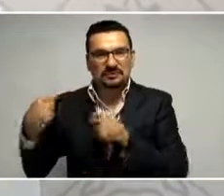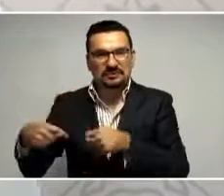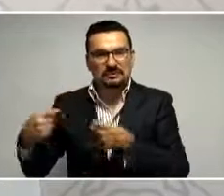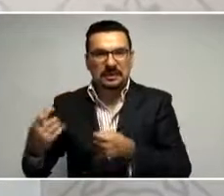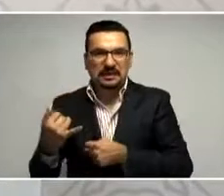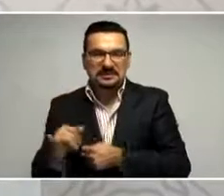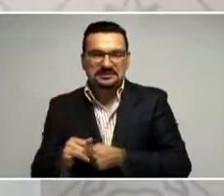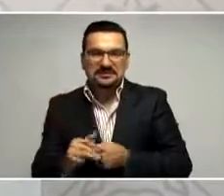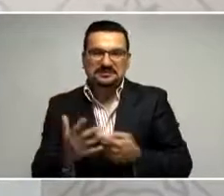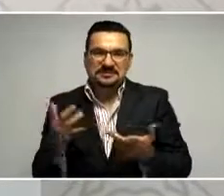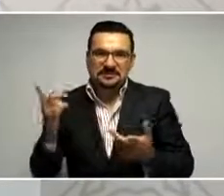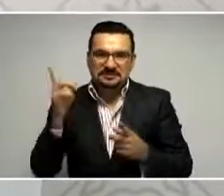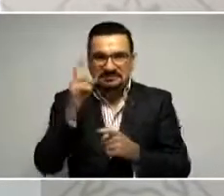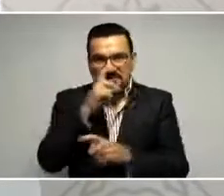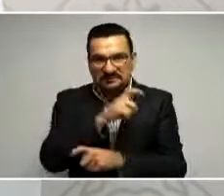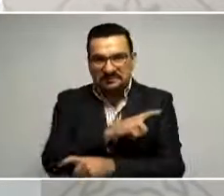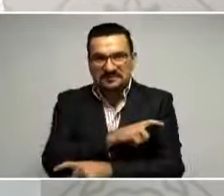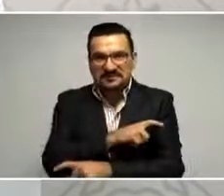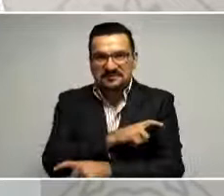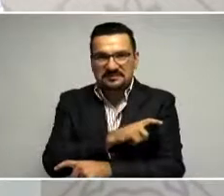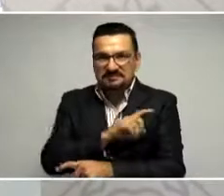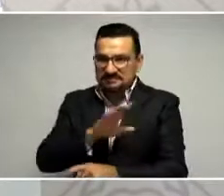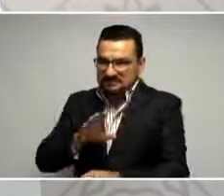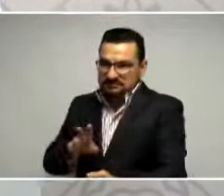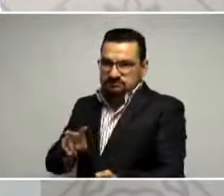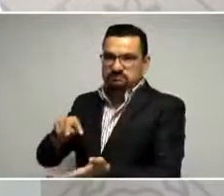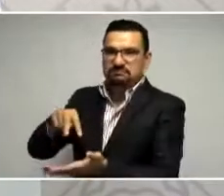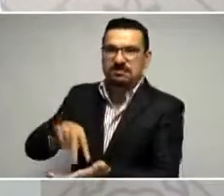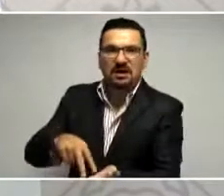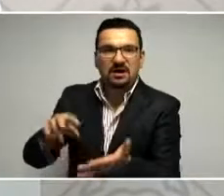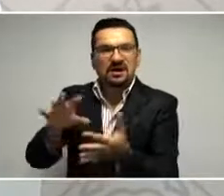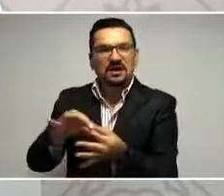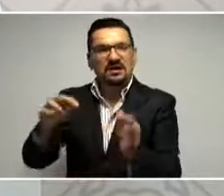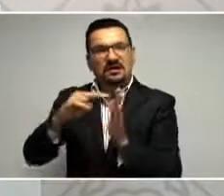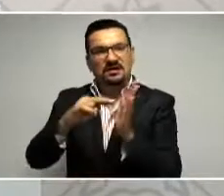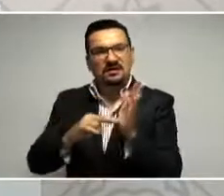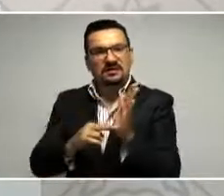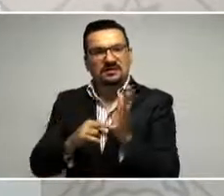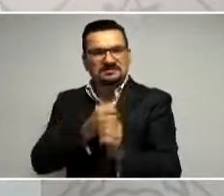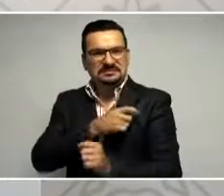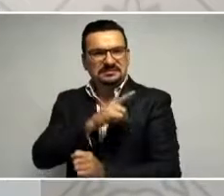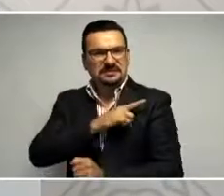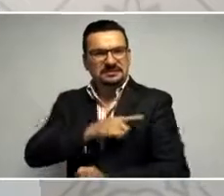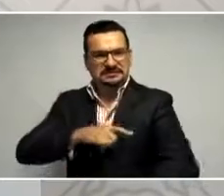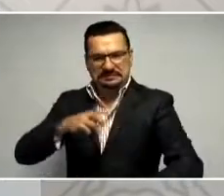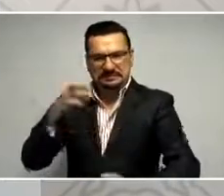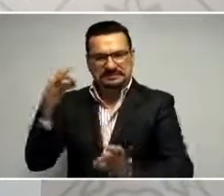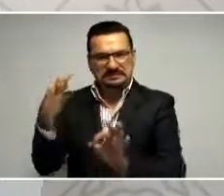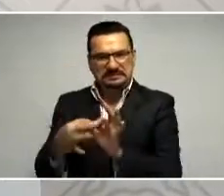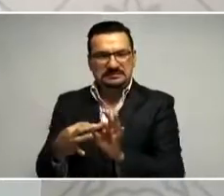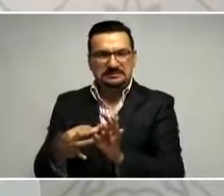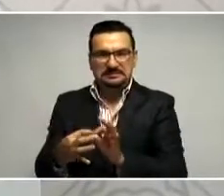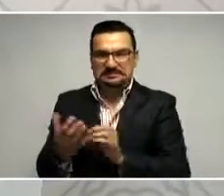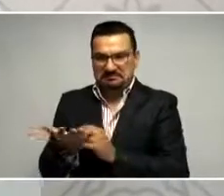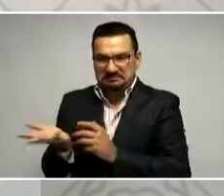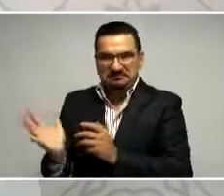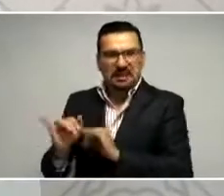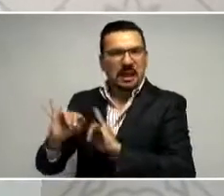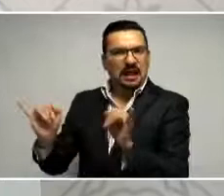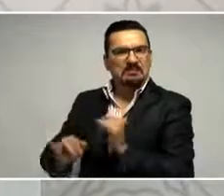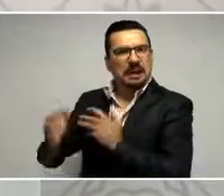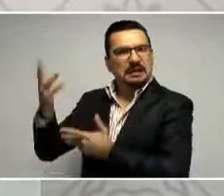es difícil llegar a implementar medidas sanitarias que nunca